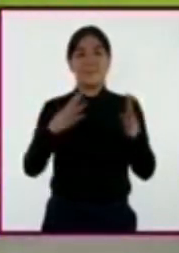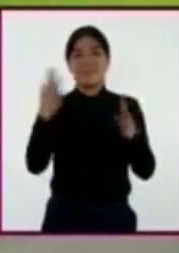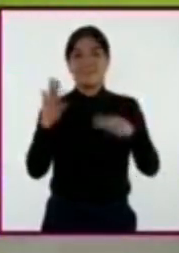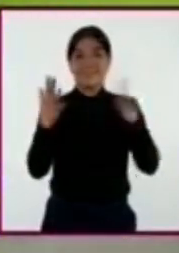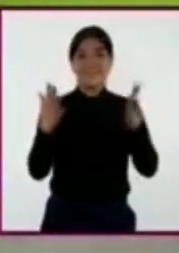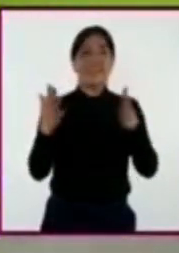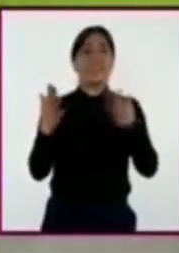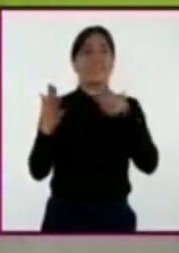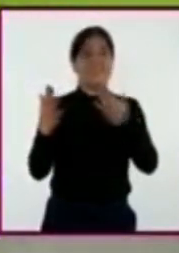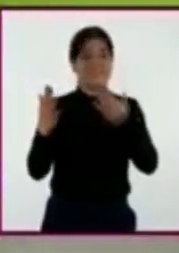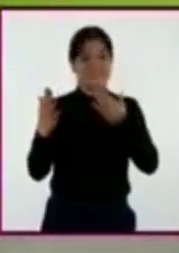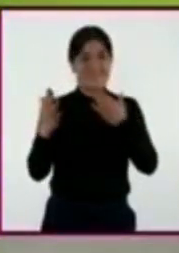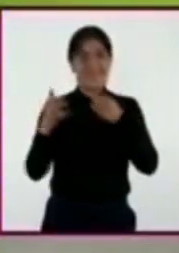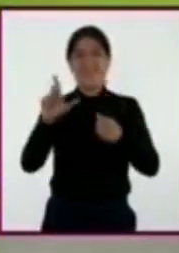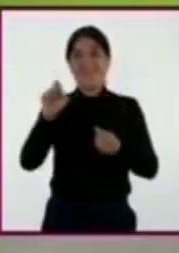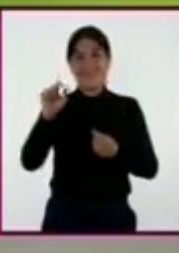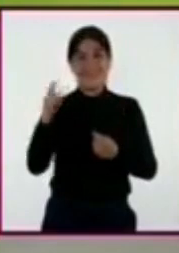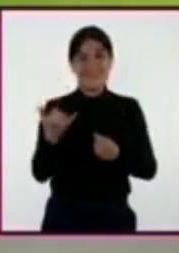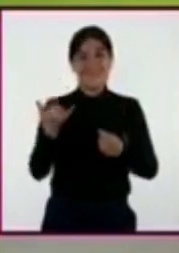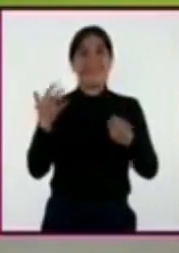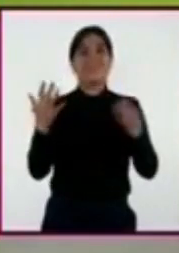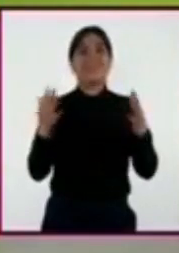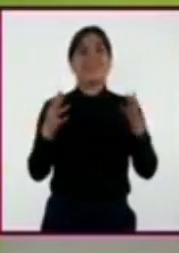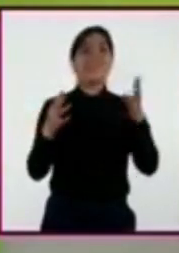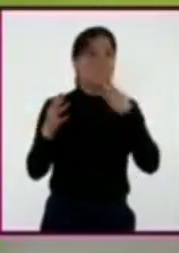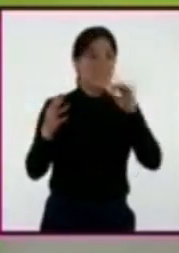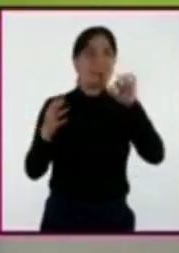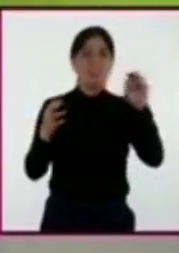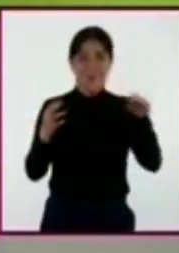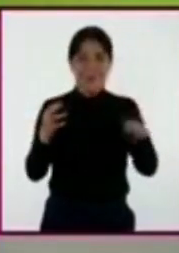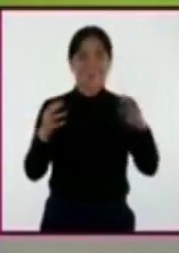4, 5, 5. Muy bien, Leslie. Sí, Juan Carlos.